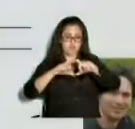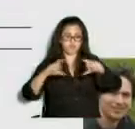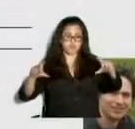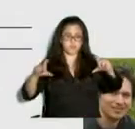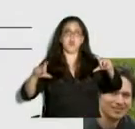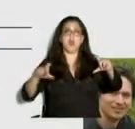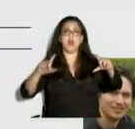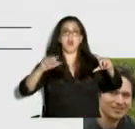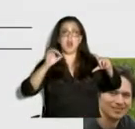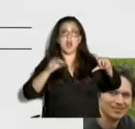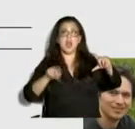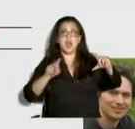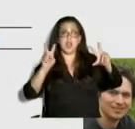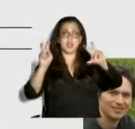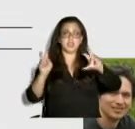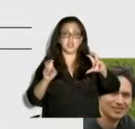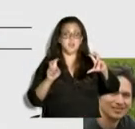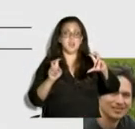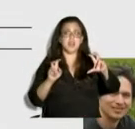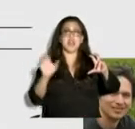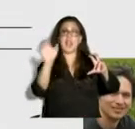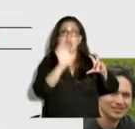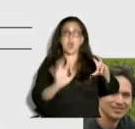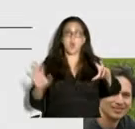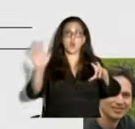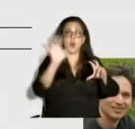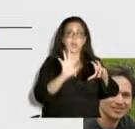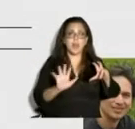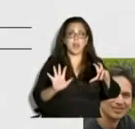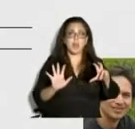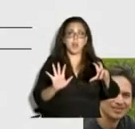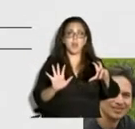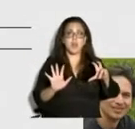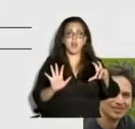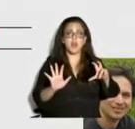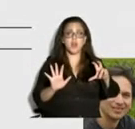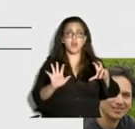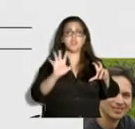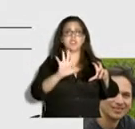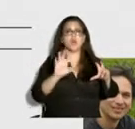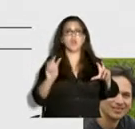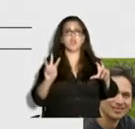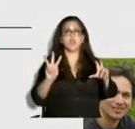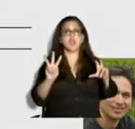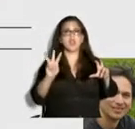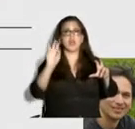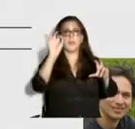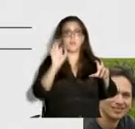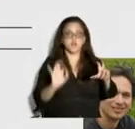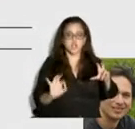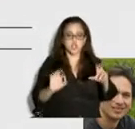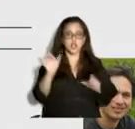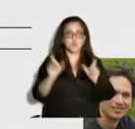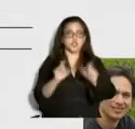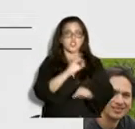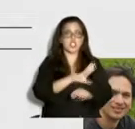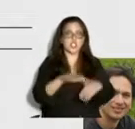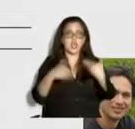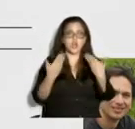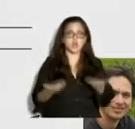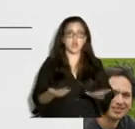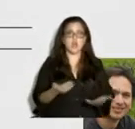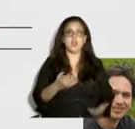promedio del genoma que es de origen europeo es de un 53% en los chilenos contemporáneos, en promedio